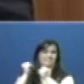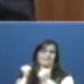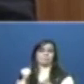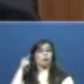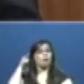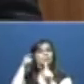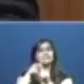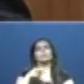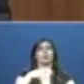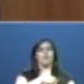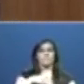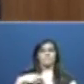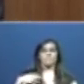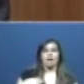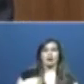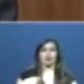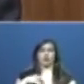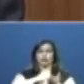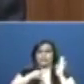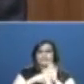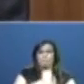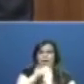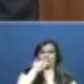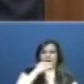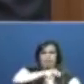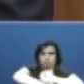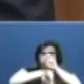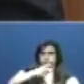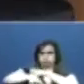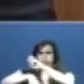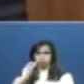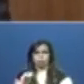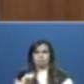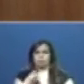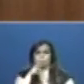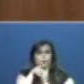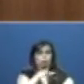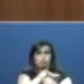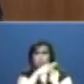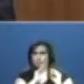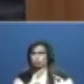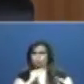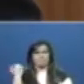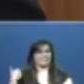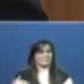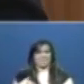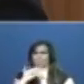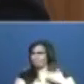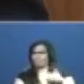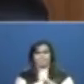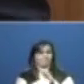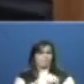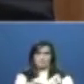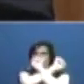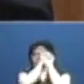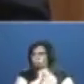recapitalización de nuestro tradicional sistema de cajas que había llegado a una situación límite de solvencia